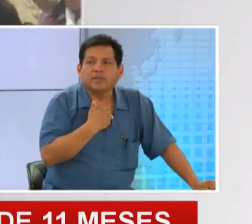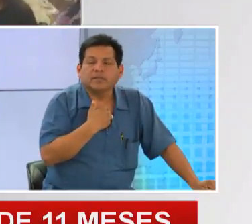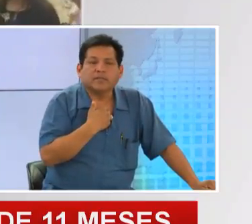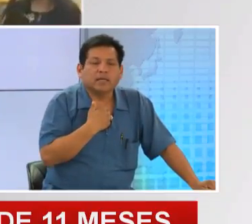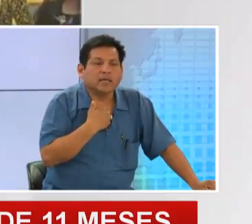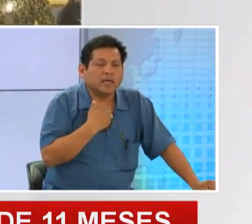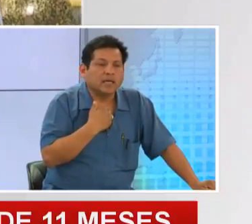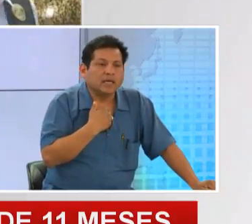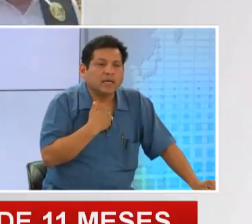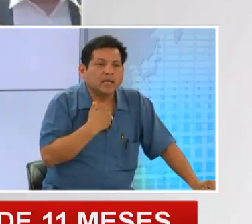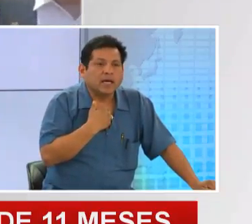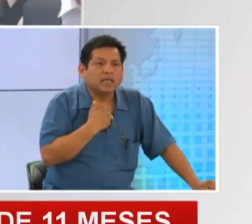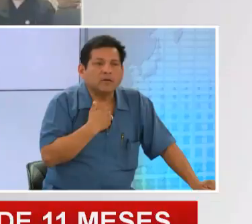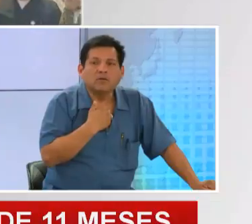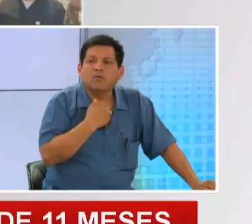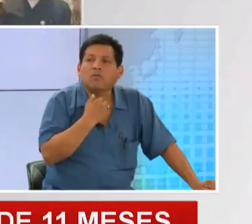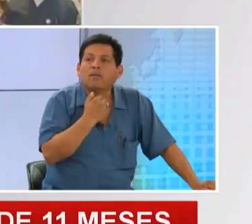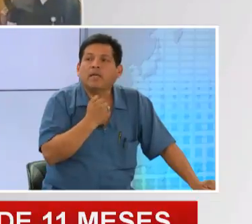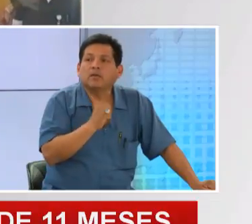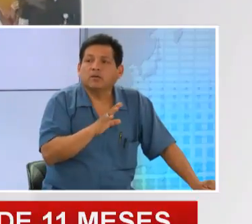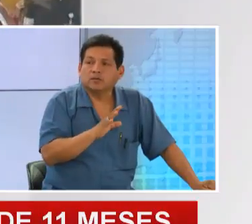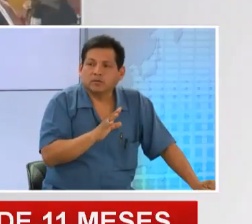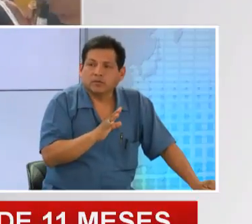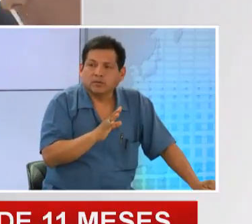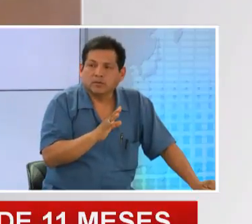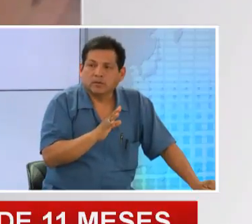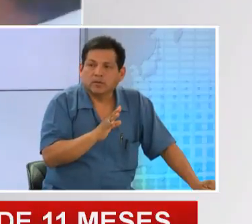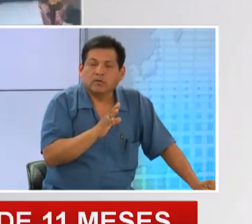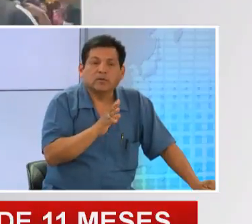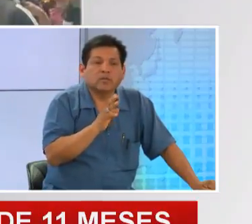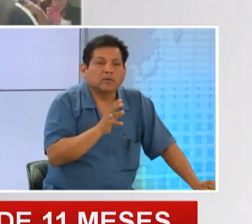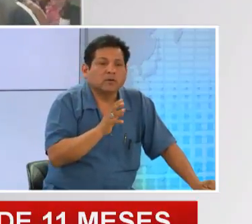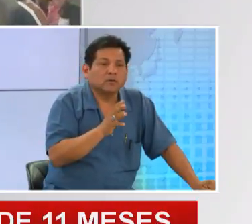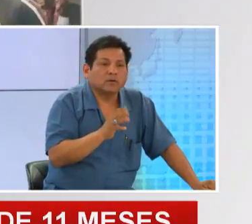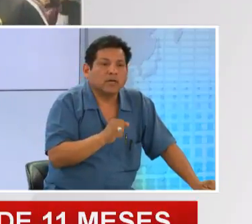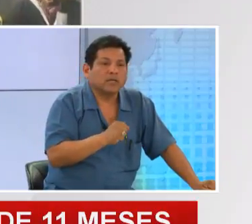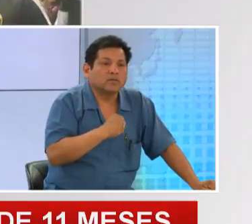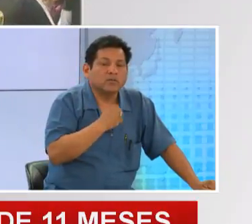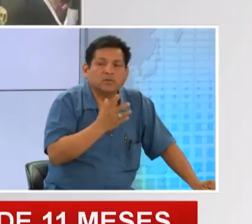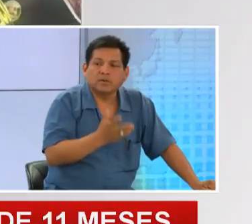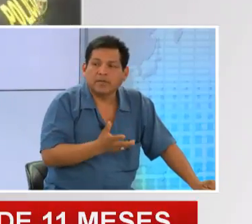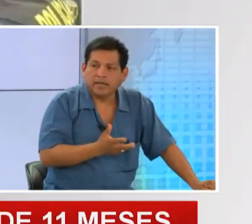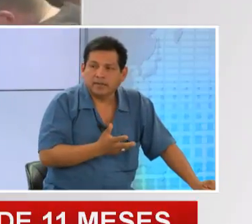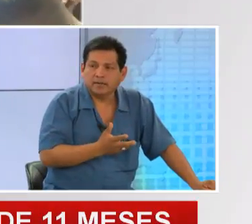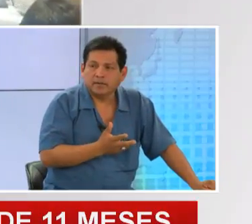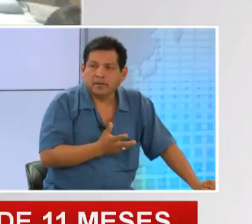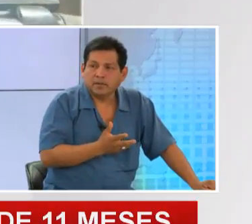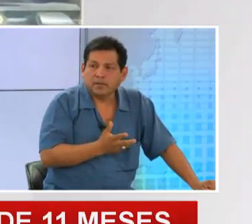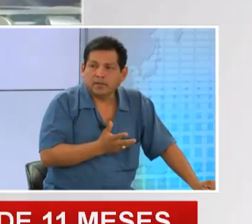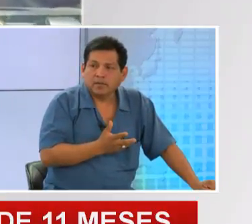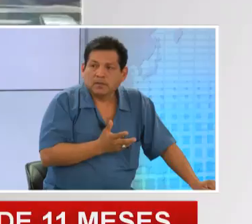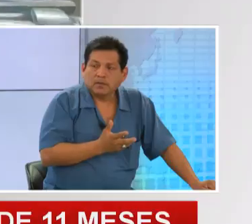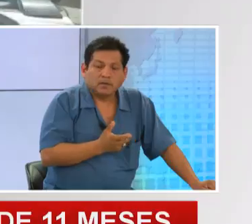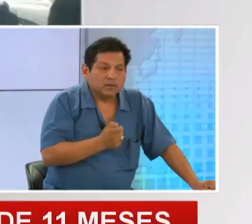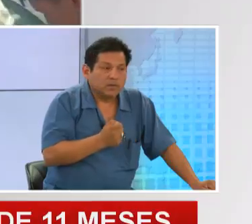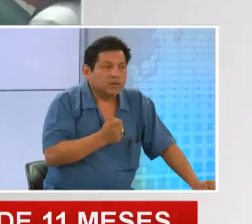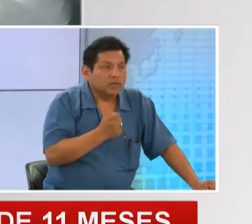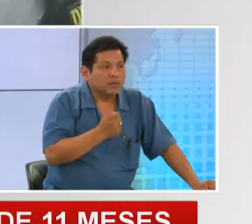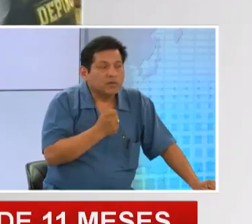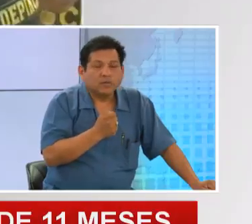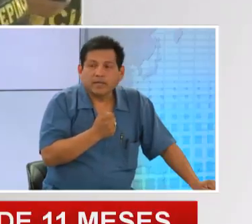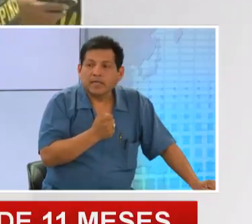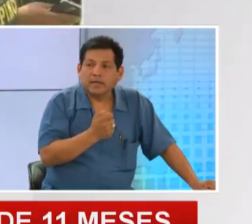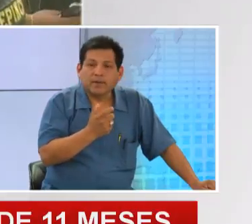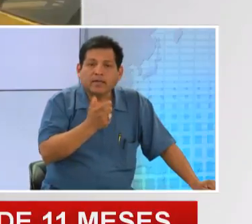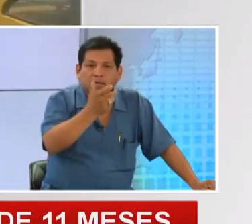repente pues ha tenido momentos que no ha sabido controlar de su impulsividad, ¿no? Por eso